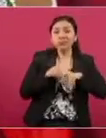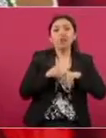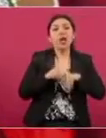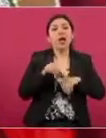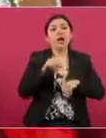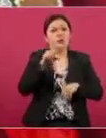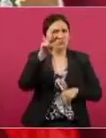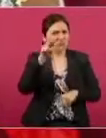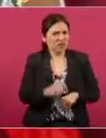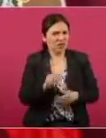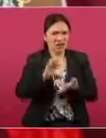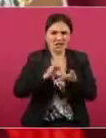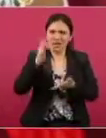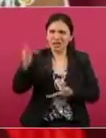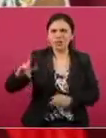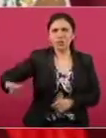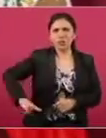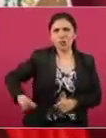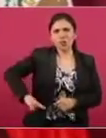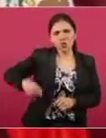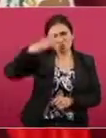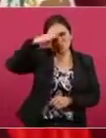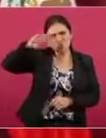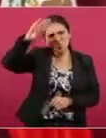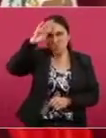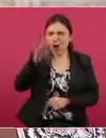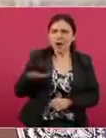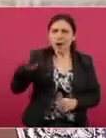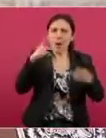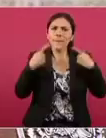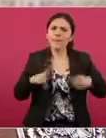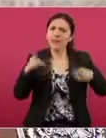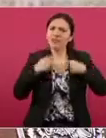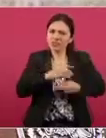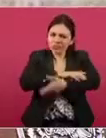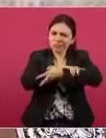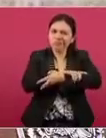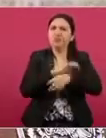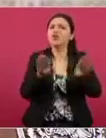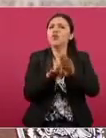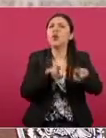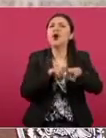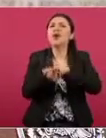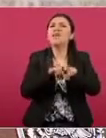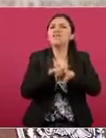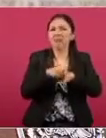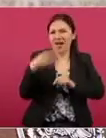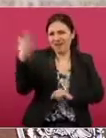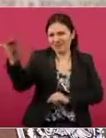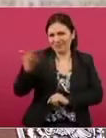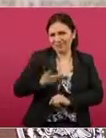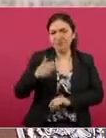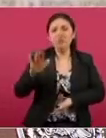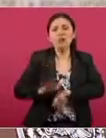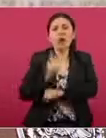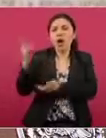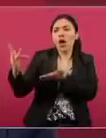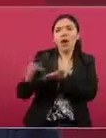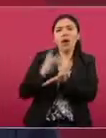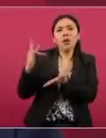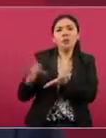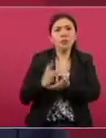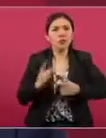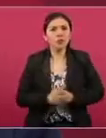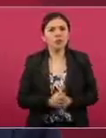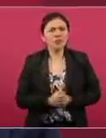reitero, agradezco al gobierno de Cuba, al pueblo hermano de Cuba, por este apoyo.